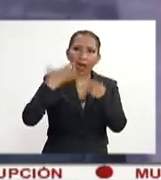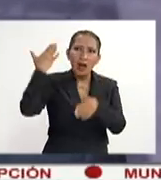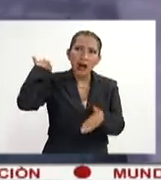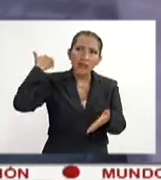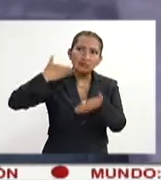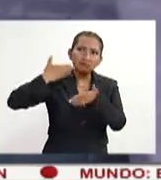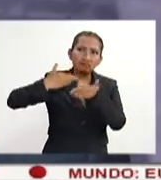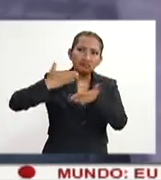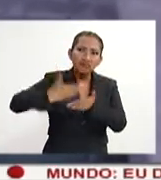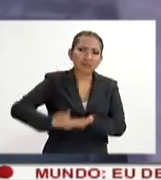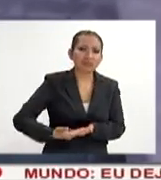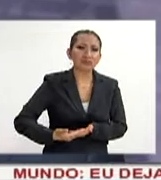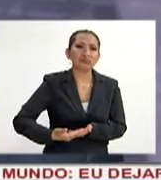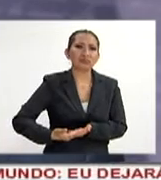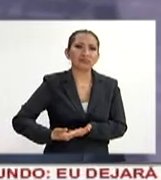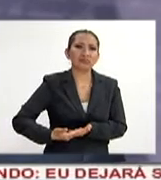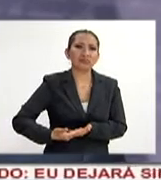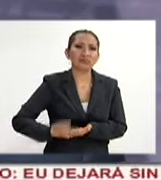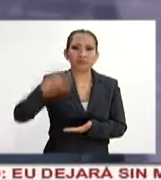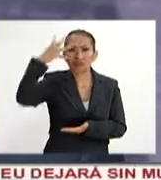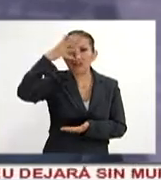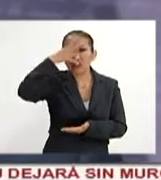semanas.